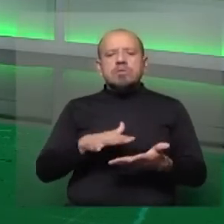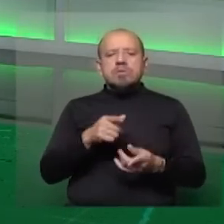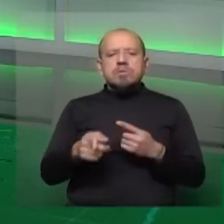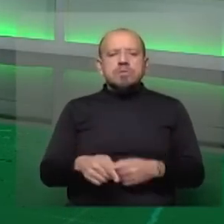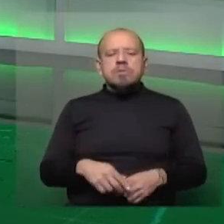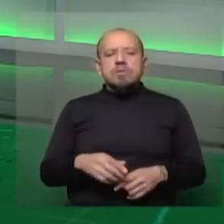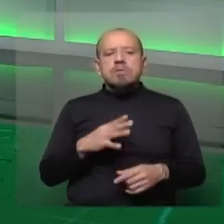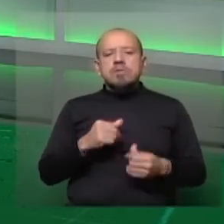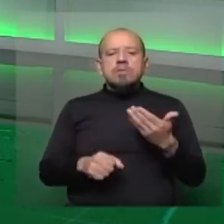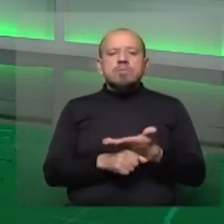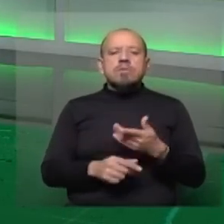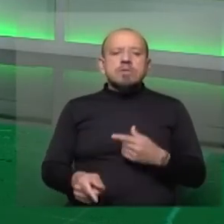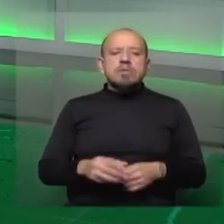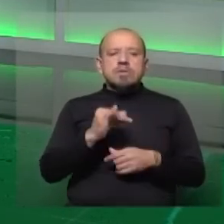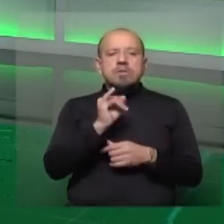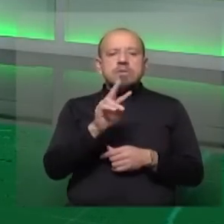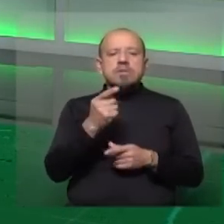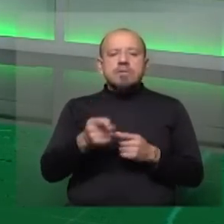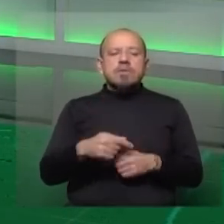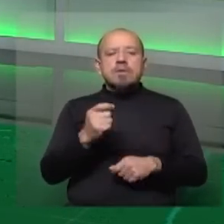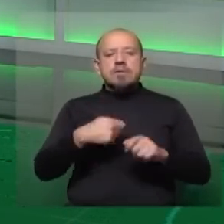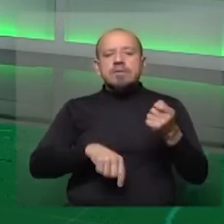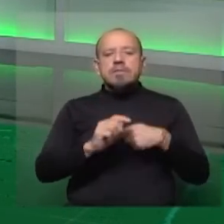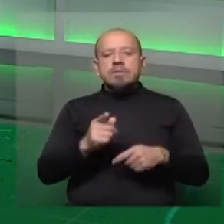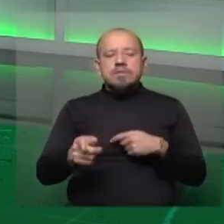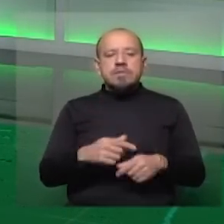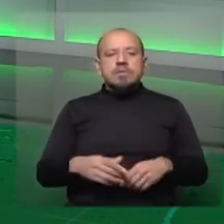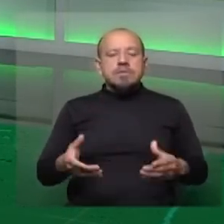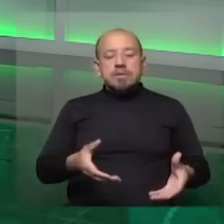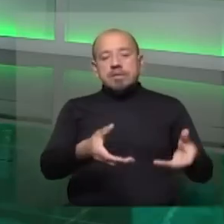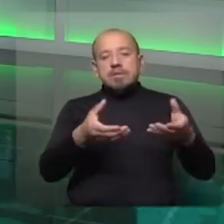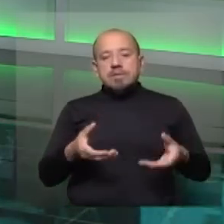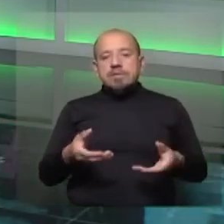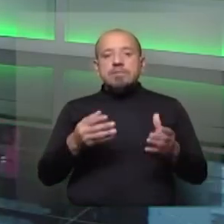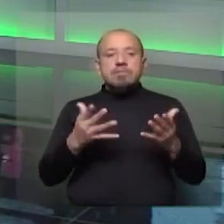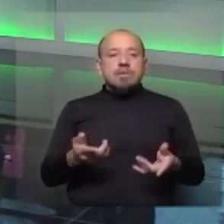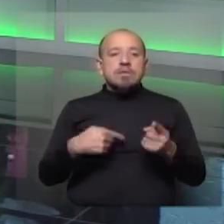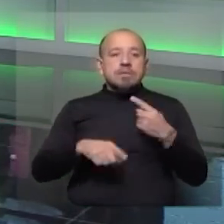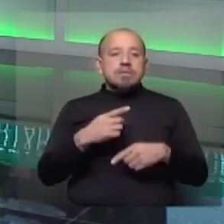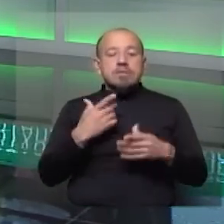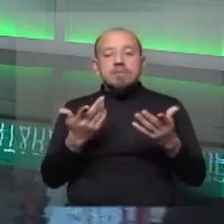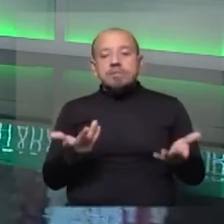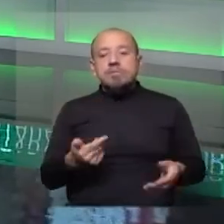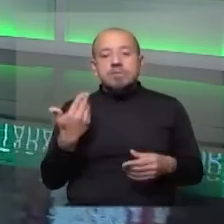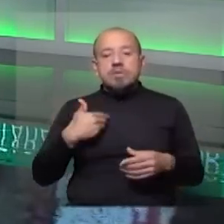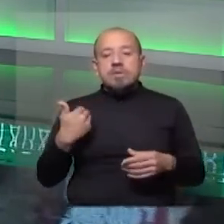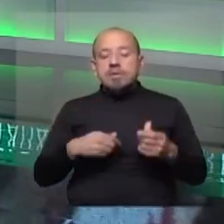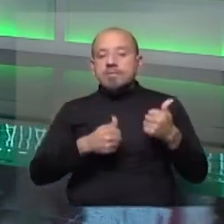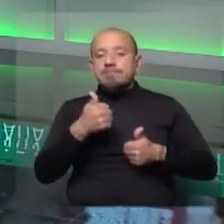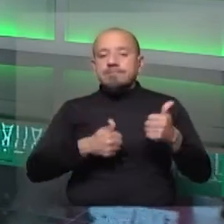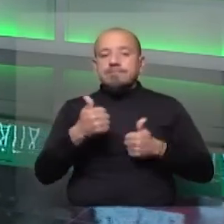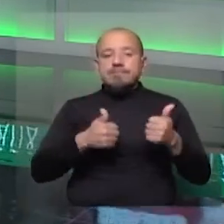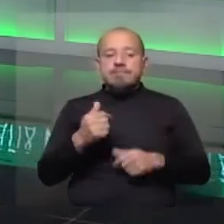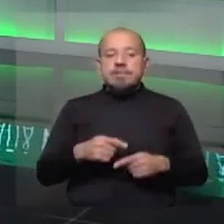solicitan la exoneración del IVA en la venta local de productos de la canasta básica para aliviar la competencia con Argentina por la diferencia